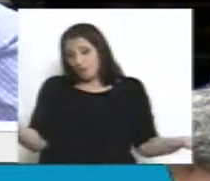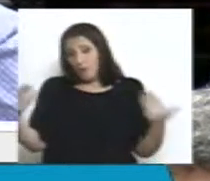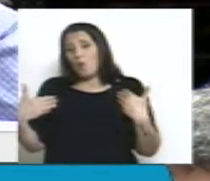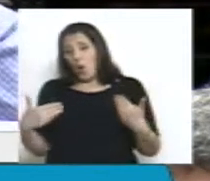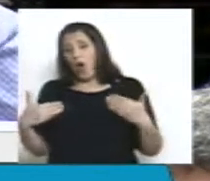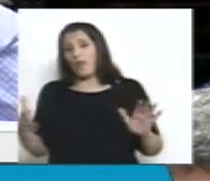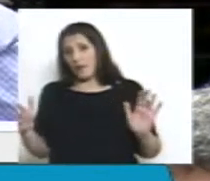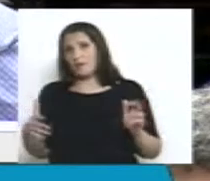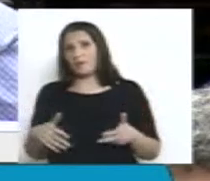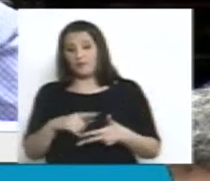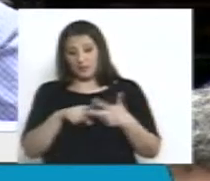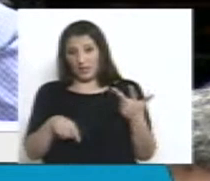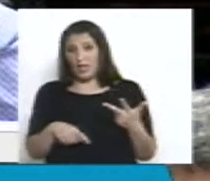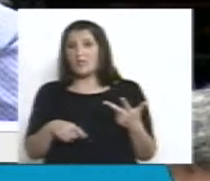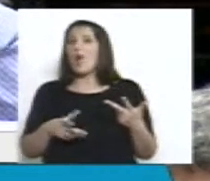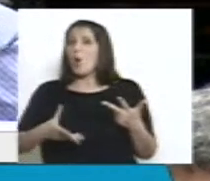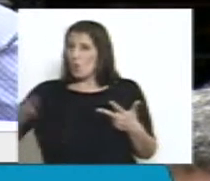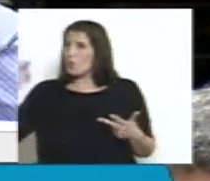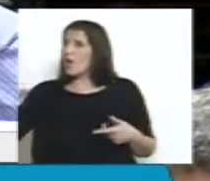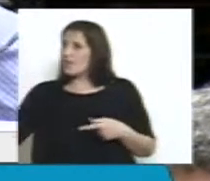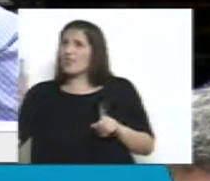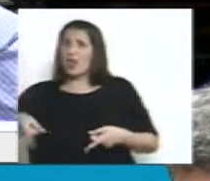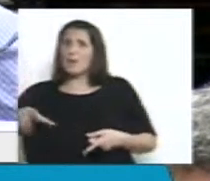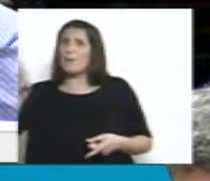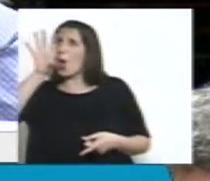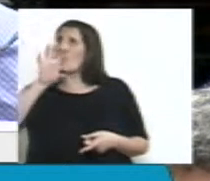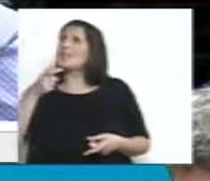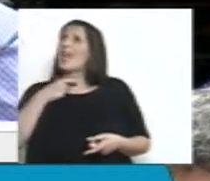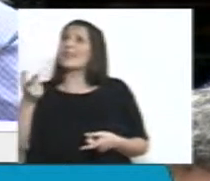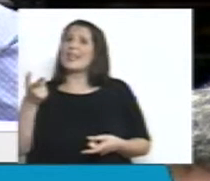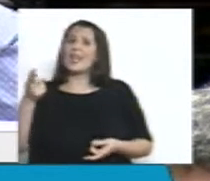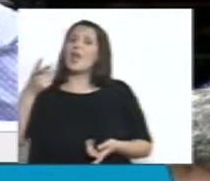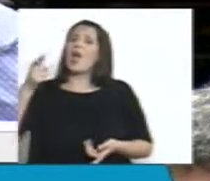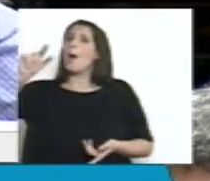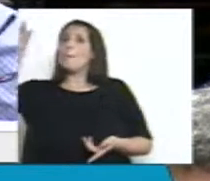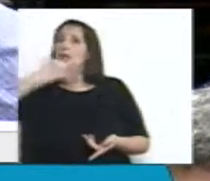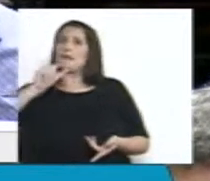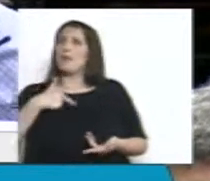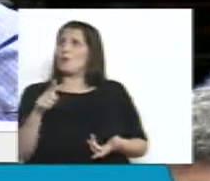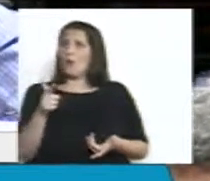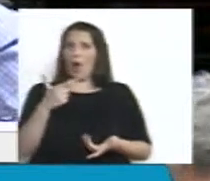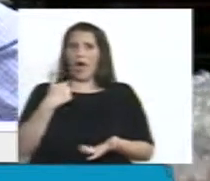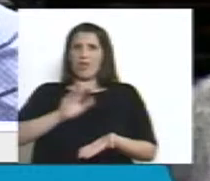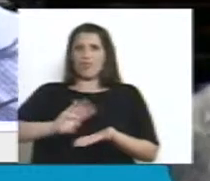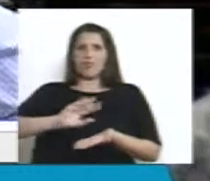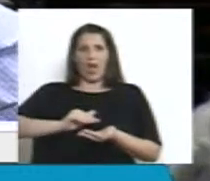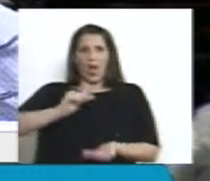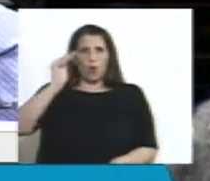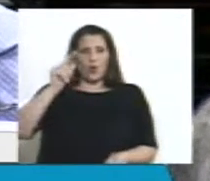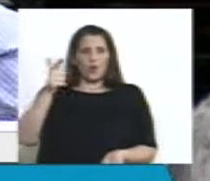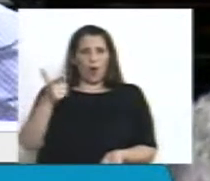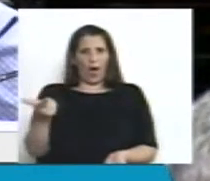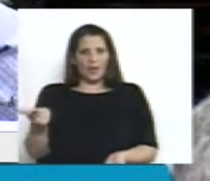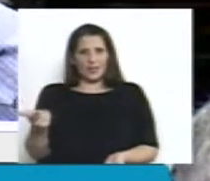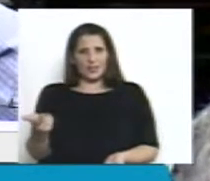ustedes saben que tampoco se les permite tomar deuda, porque se les veta para seguir teniendo los presos y